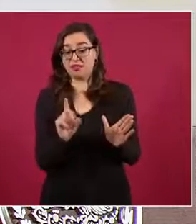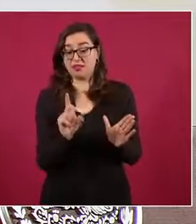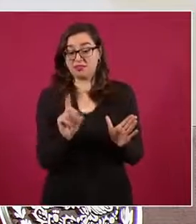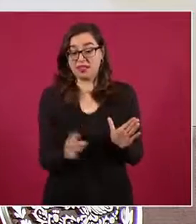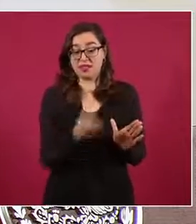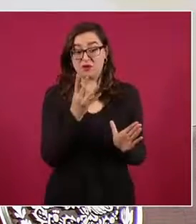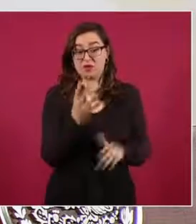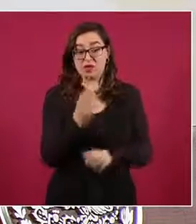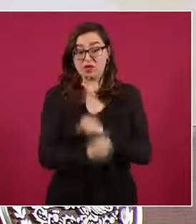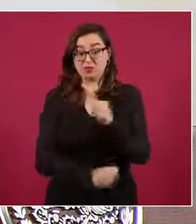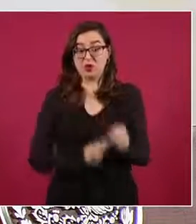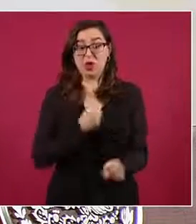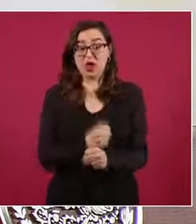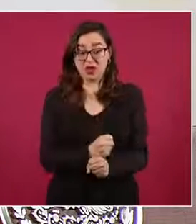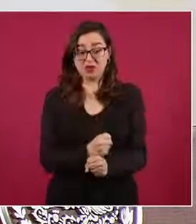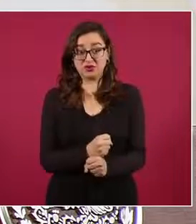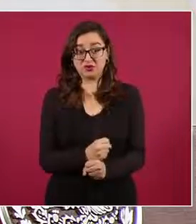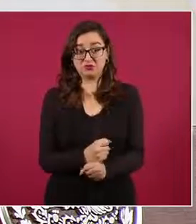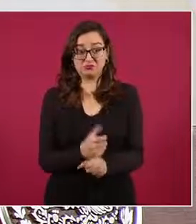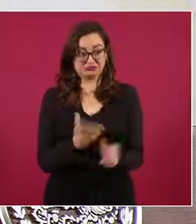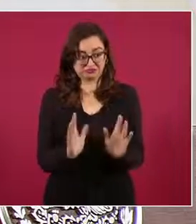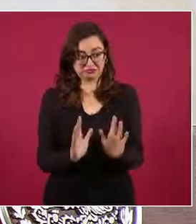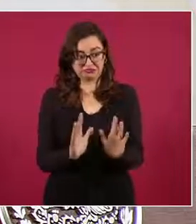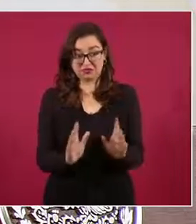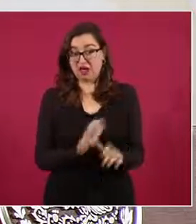y todavía